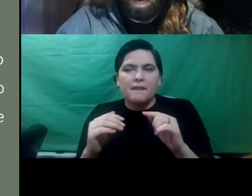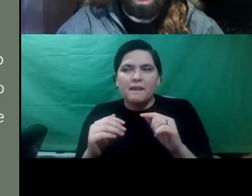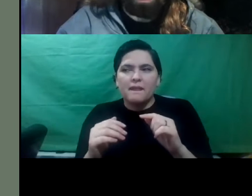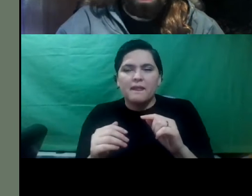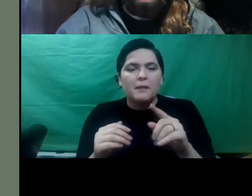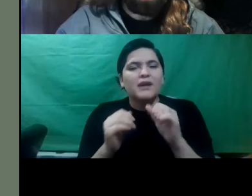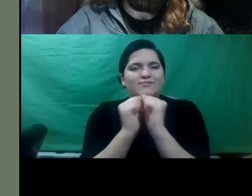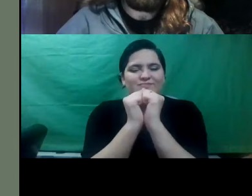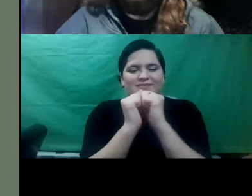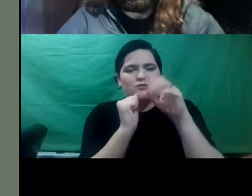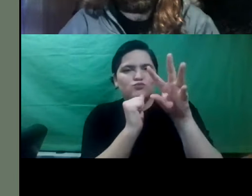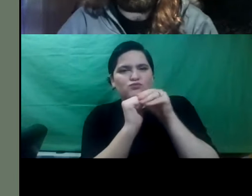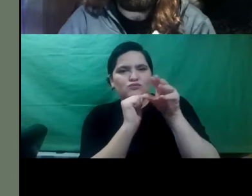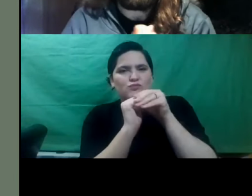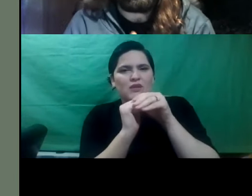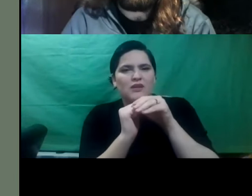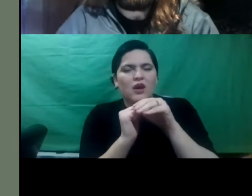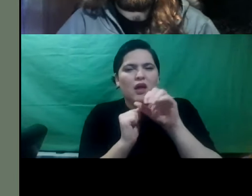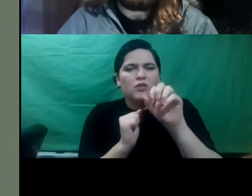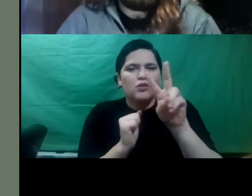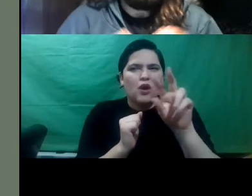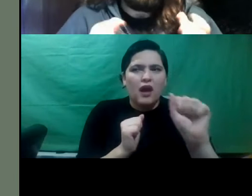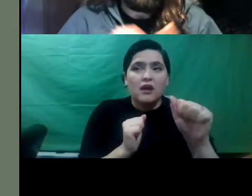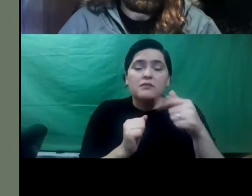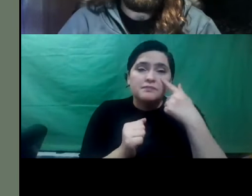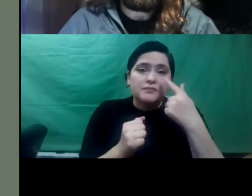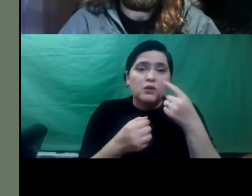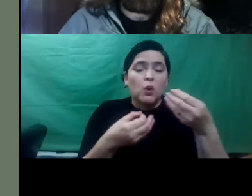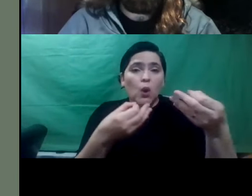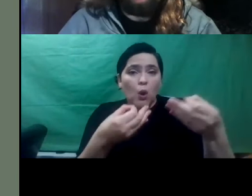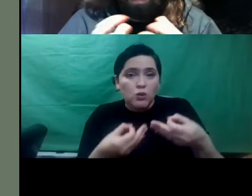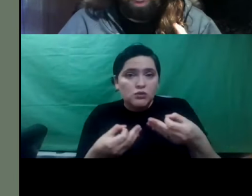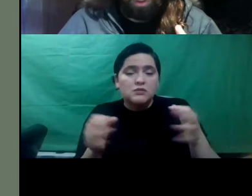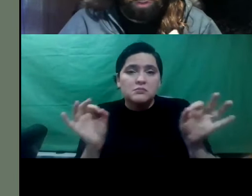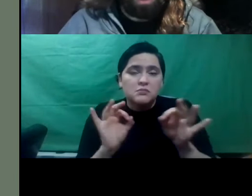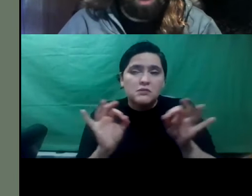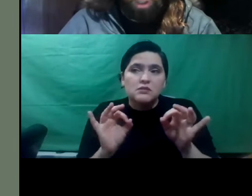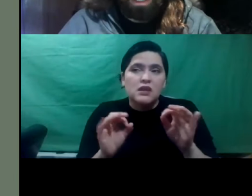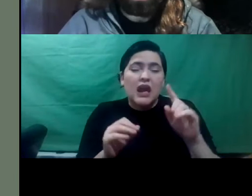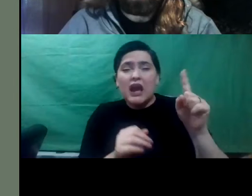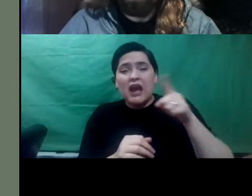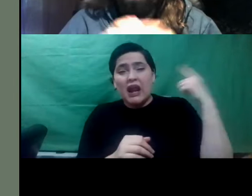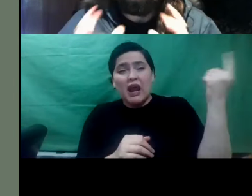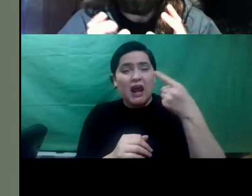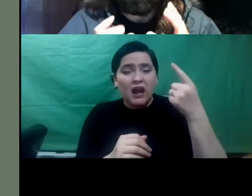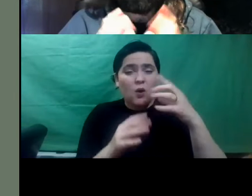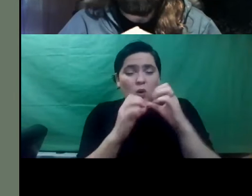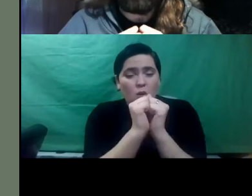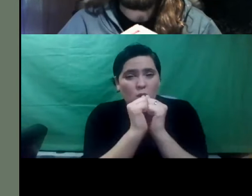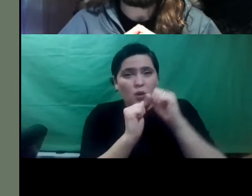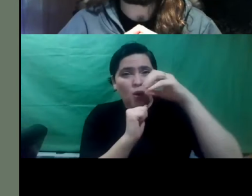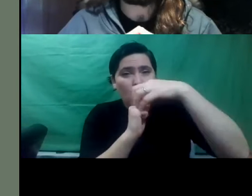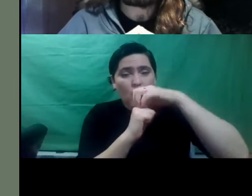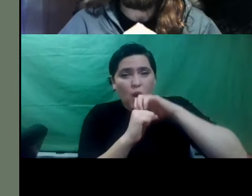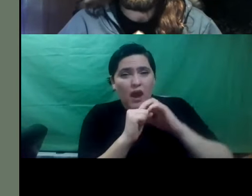serotonina 2A. Entonces, ahora voy a pasar a las conclusiones y a nivel general, los cambios locales y el aumento global de